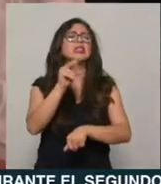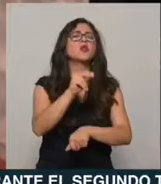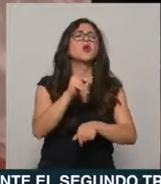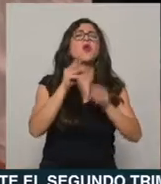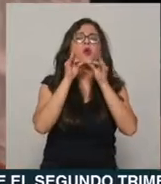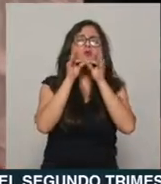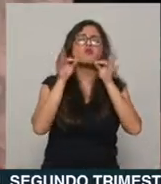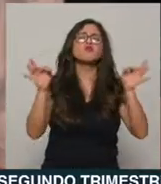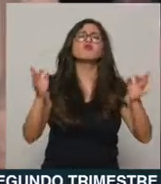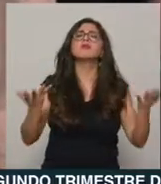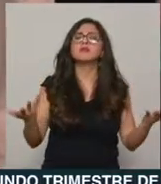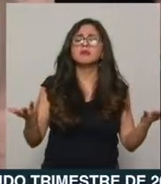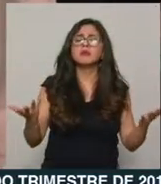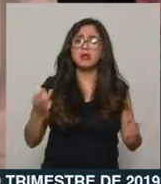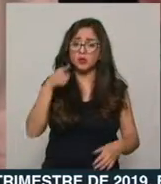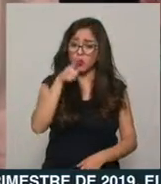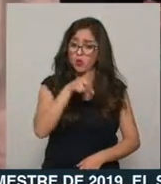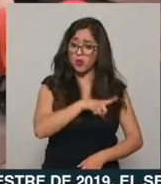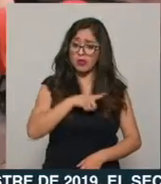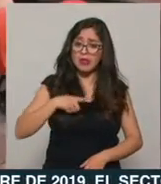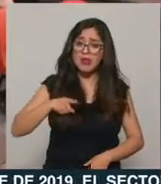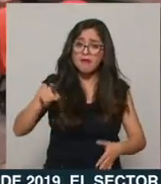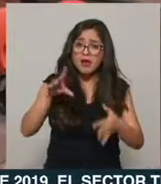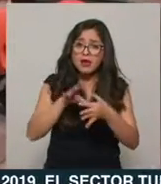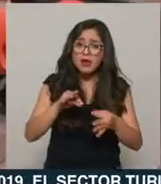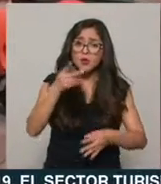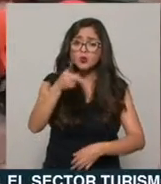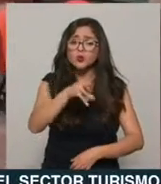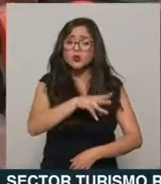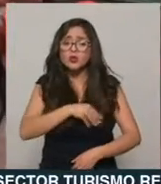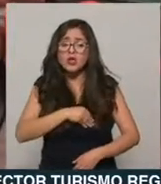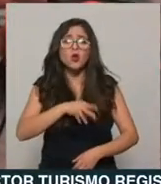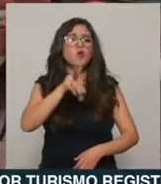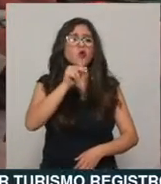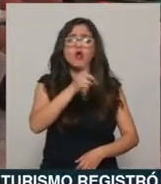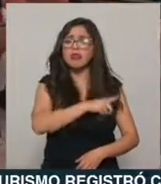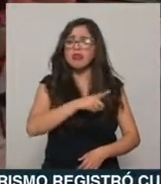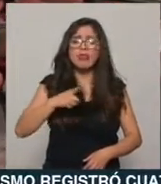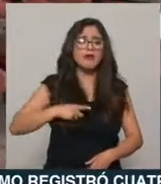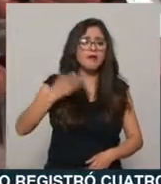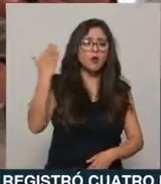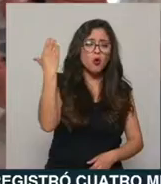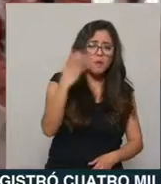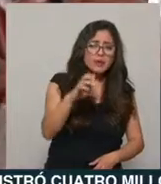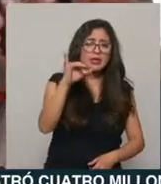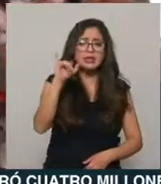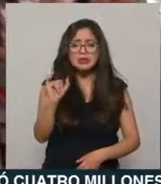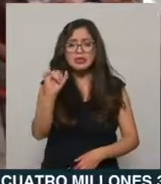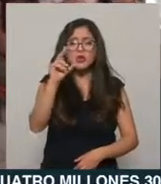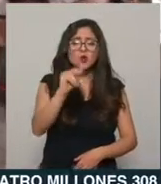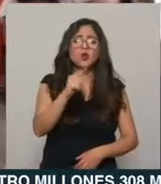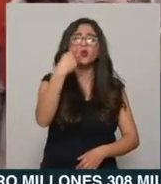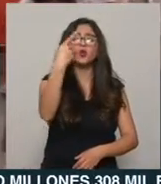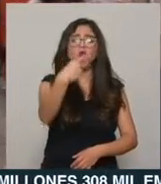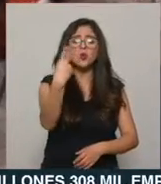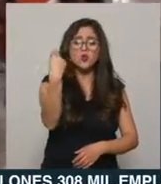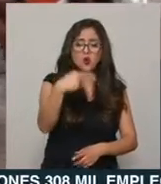Segundo, sí hablar explícitamente sobre qué cosas no se comparten ni adultos, ni niños, ni niñas. Datos personales,